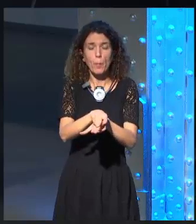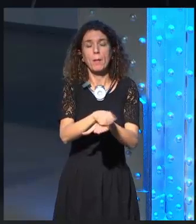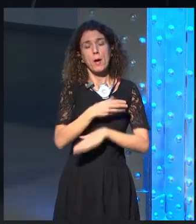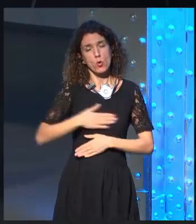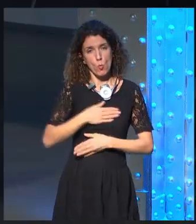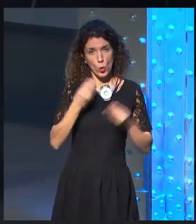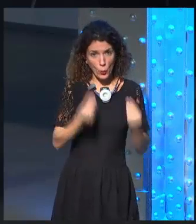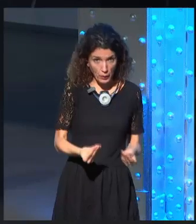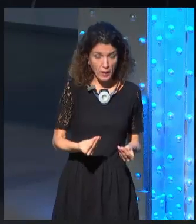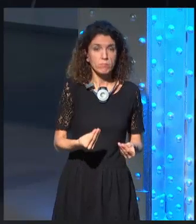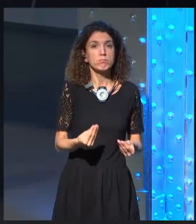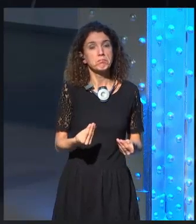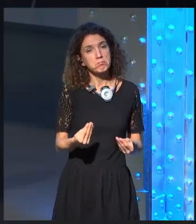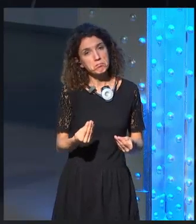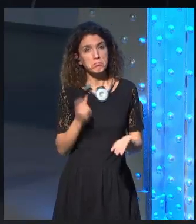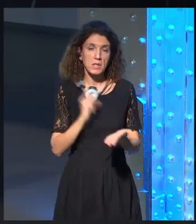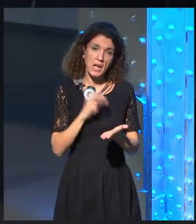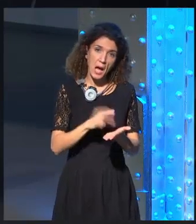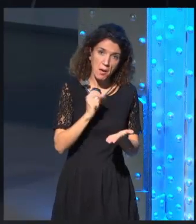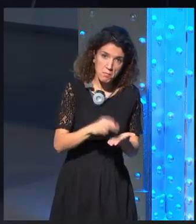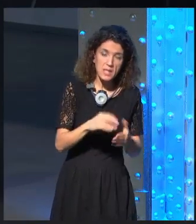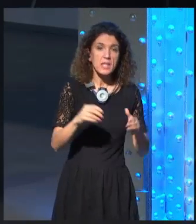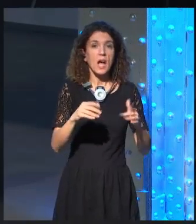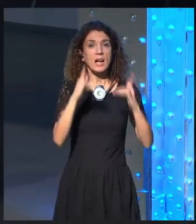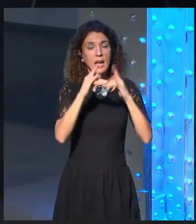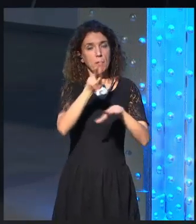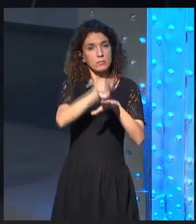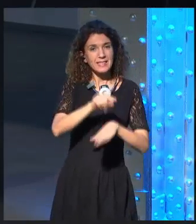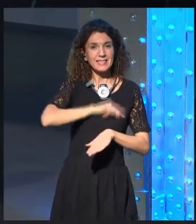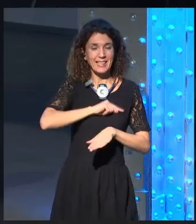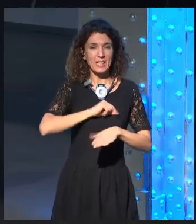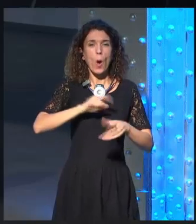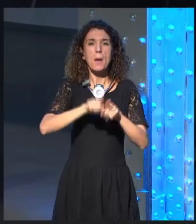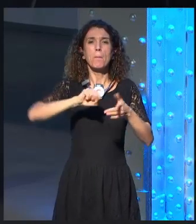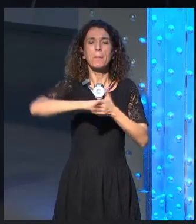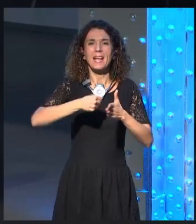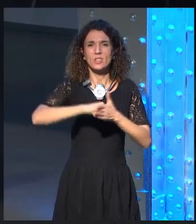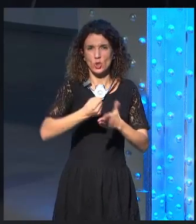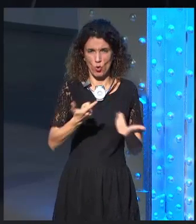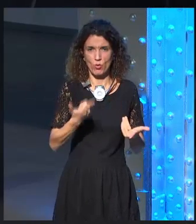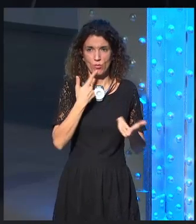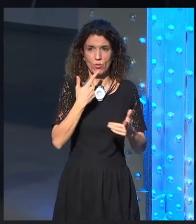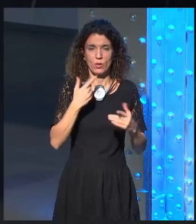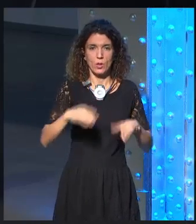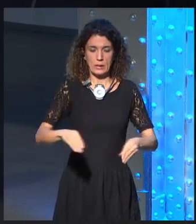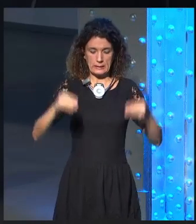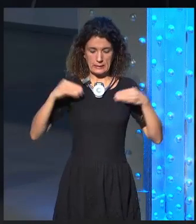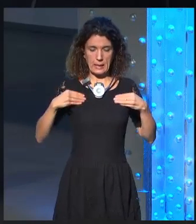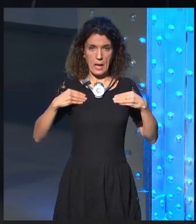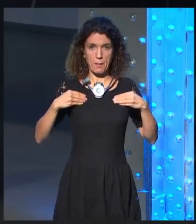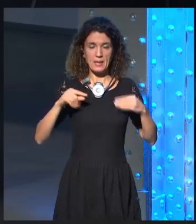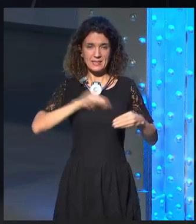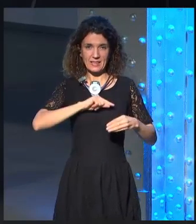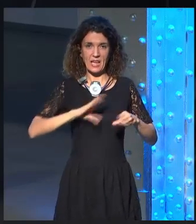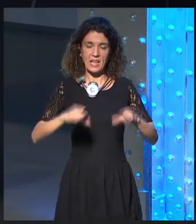más cómodo, y que mientras caminas te tumbas en la cama y sientes la presión de la sábana, del